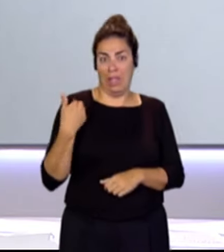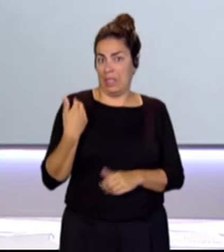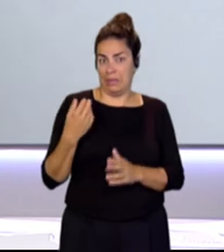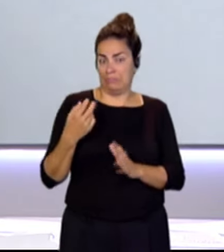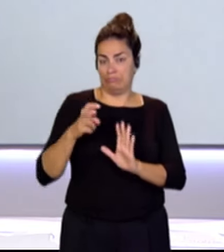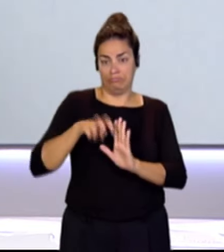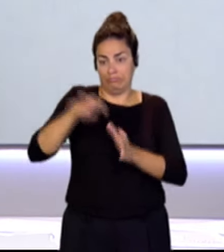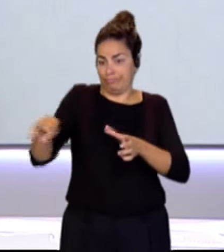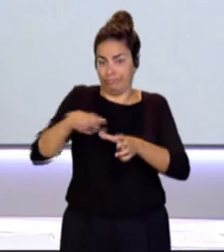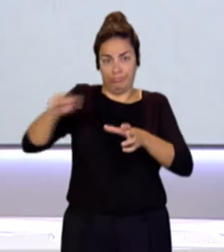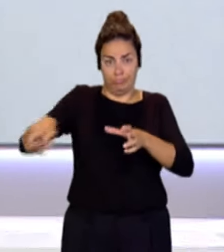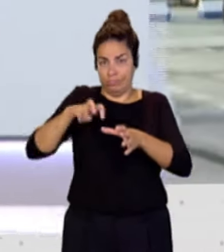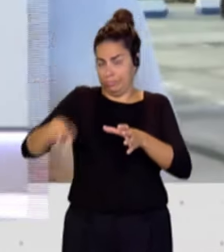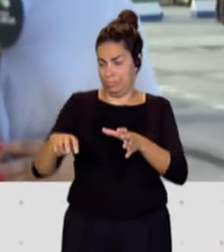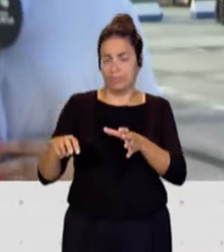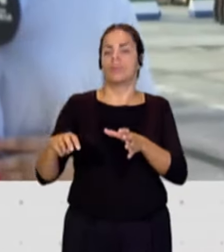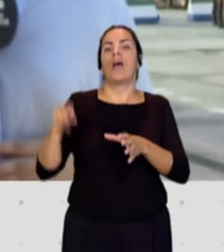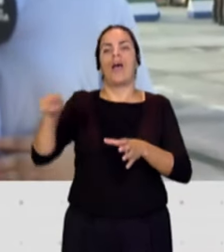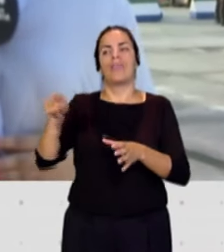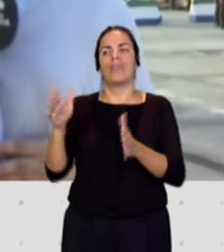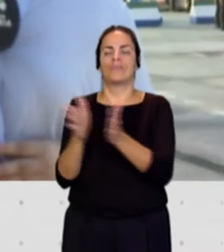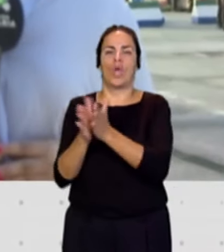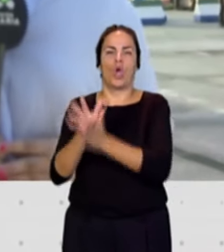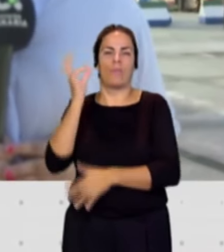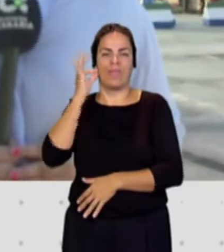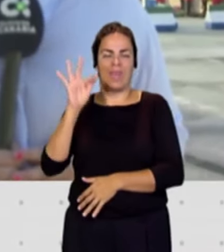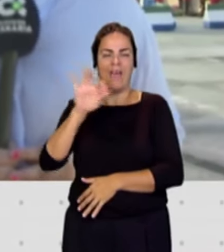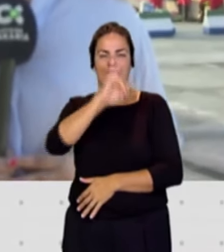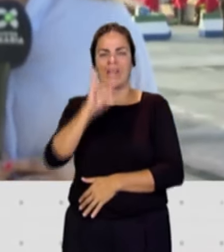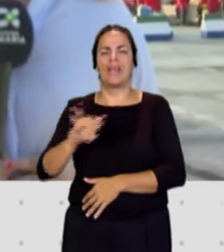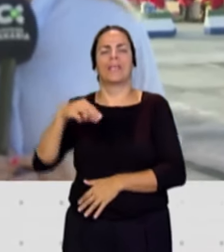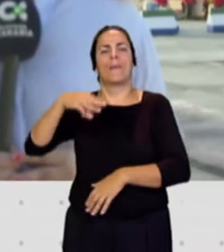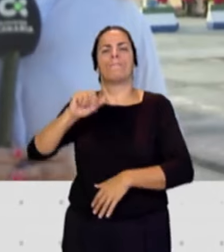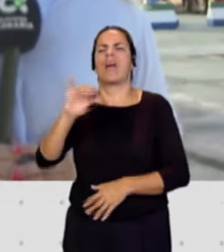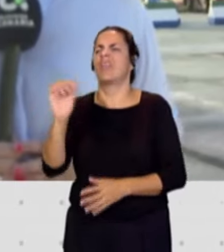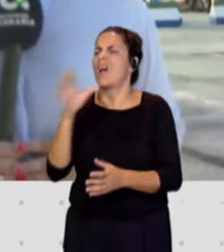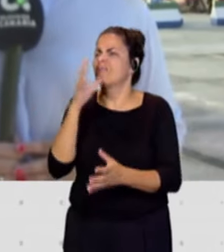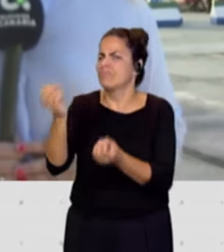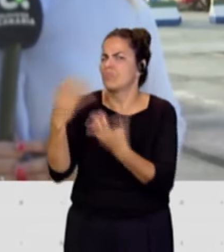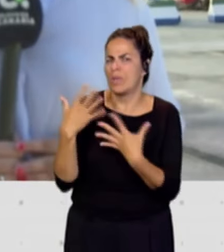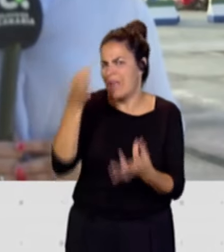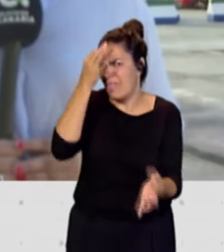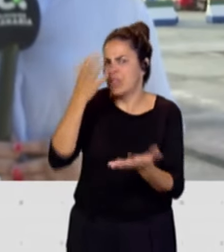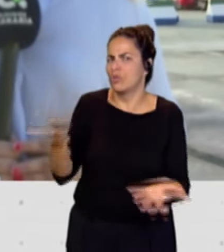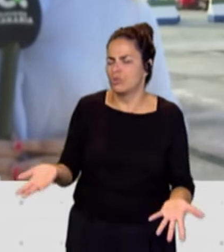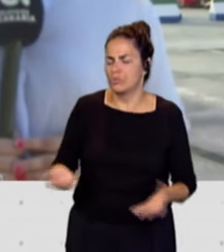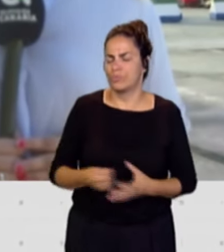hace poco tiempo allí está nuestra compañera María Fernández María qué datos puedes darnos a esta